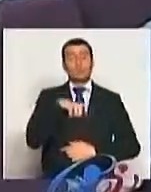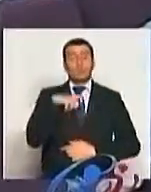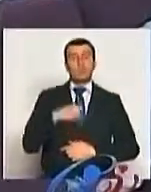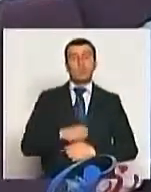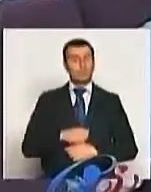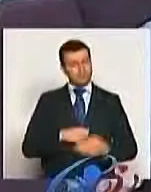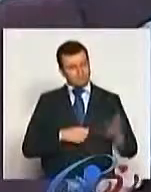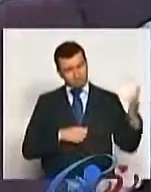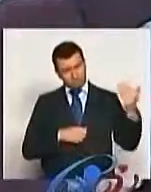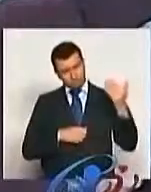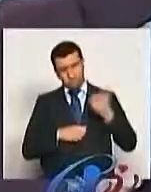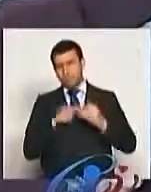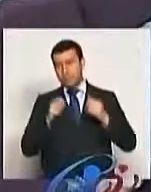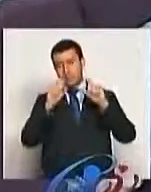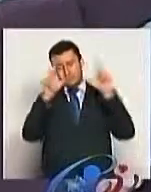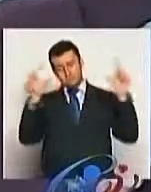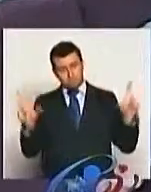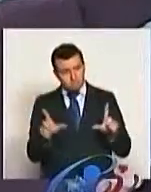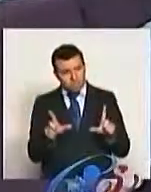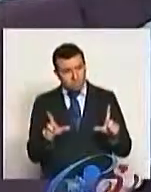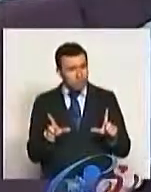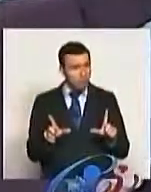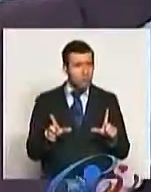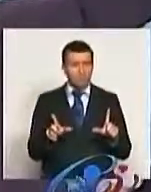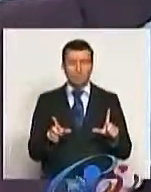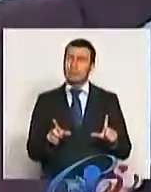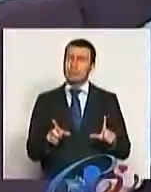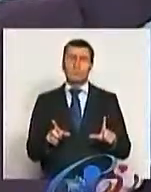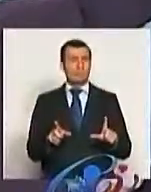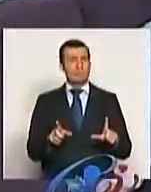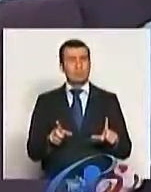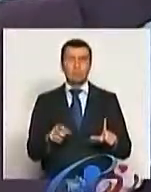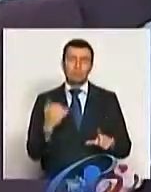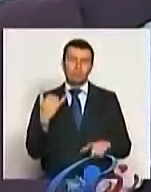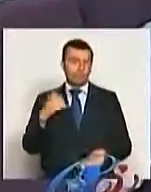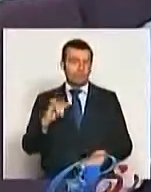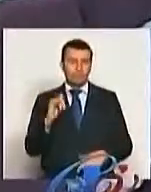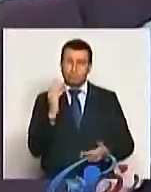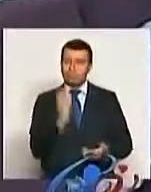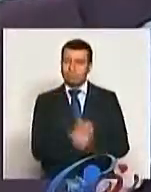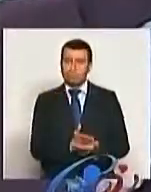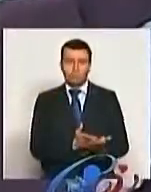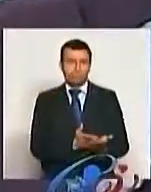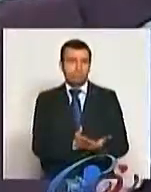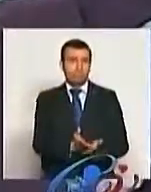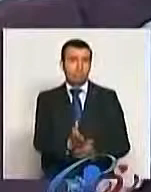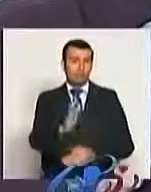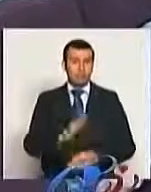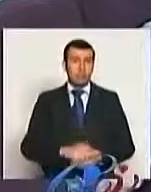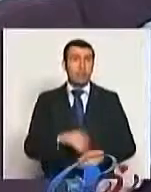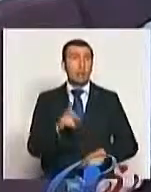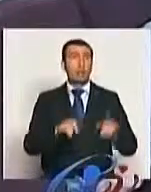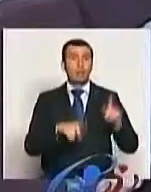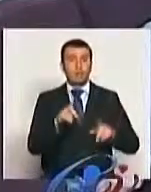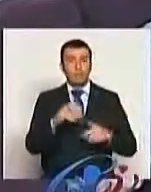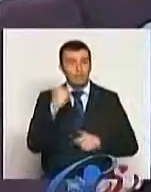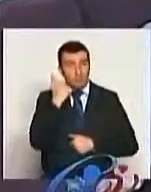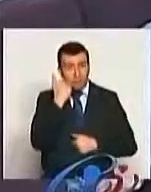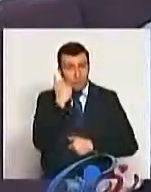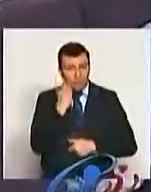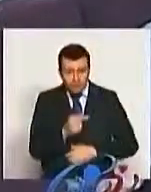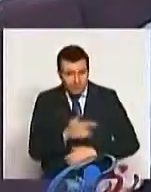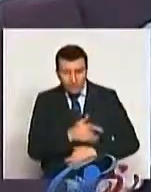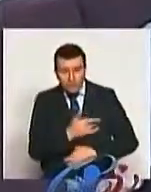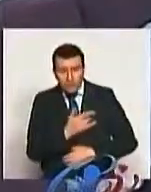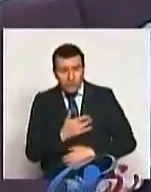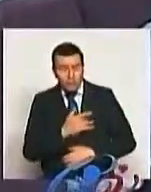qué encontramos. Y a veces encontramos cosas que ya no hay nada que hacer, porque hay enfermedades silenciosas,